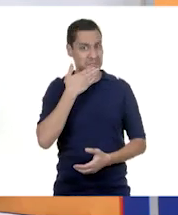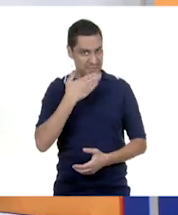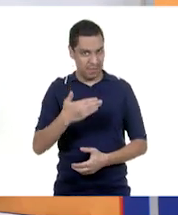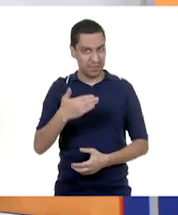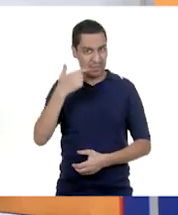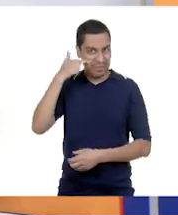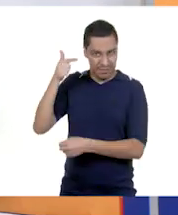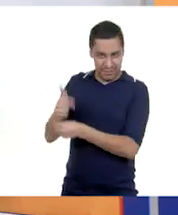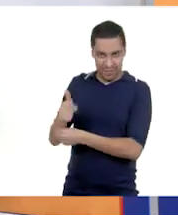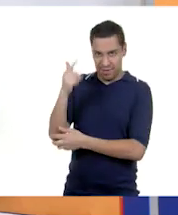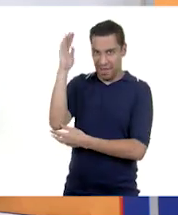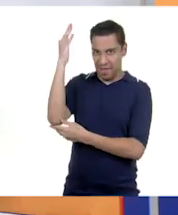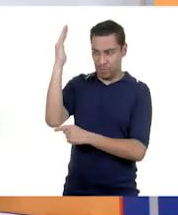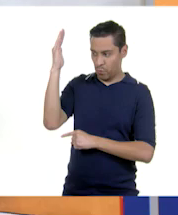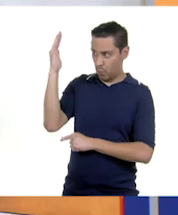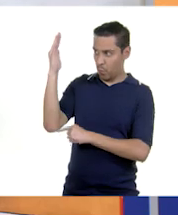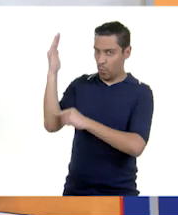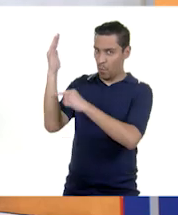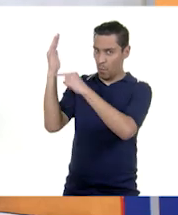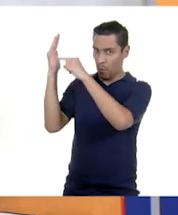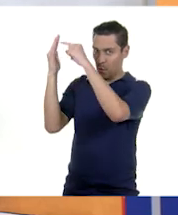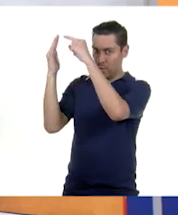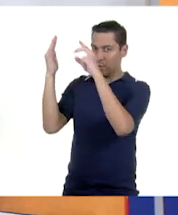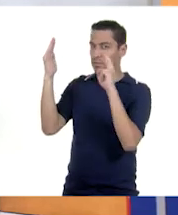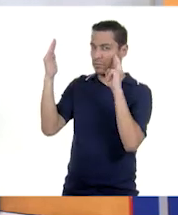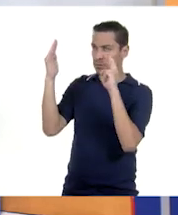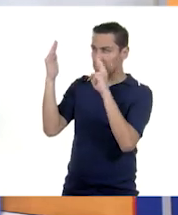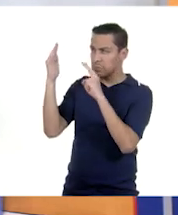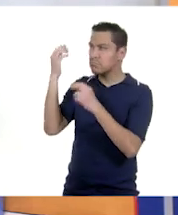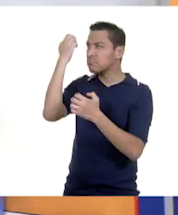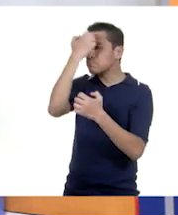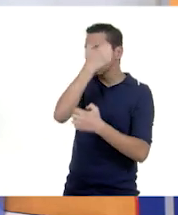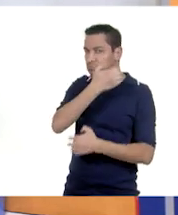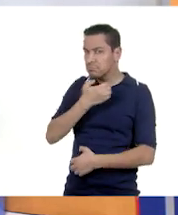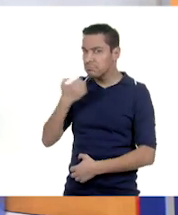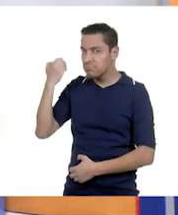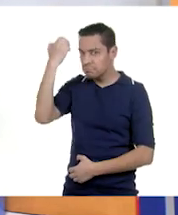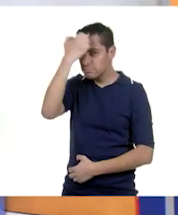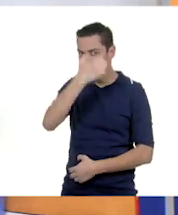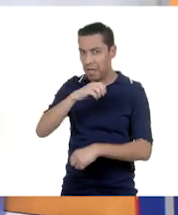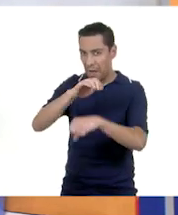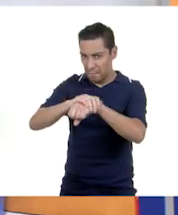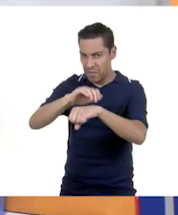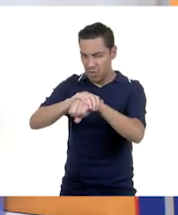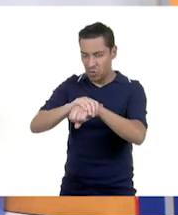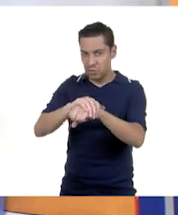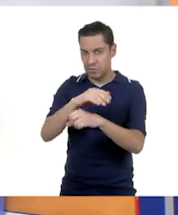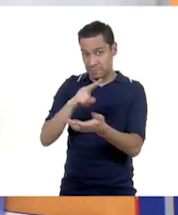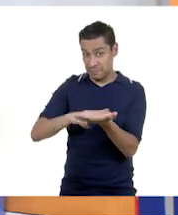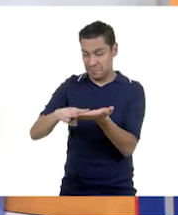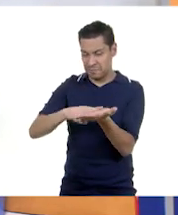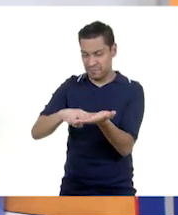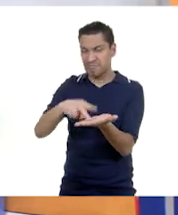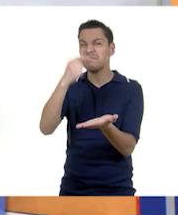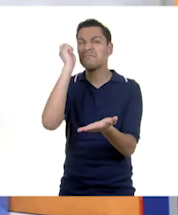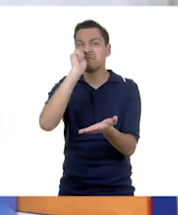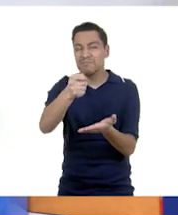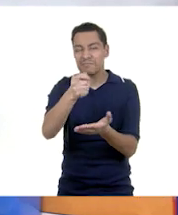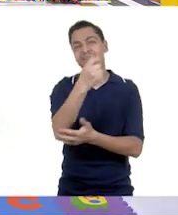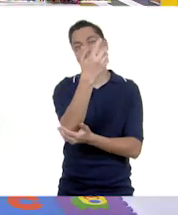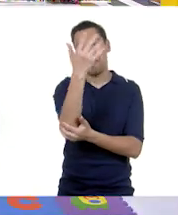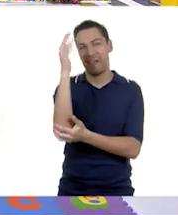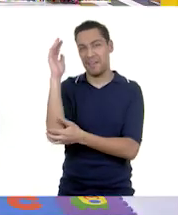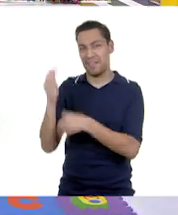el árbol, eso es muy importante. Tenemos que aprender a observar lo que hay en nuestro entorno, nuestros amigos verdes. Como el día de hoy, quiero que observen, por favor,